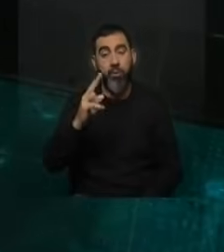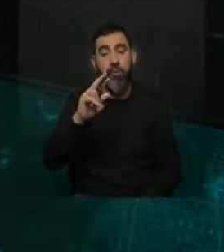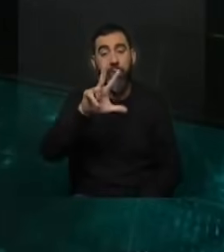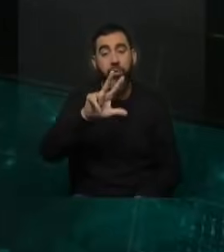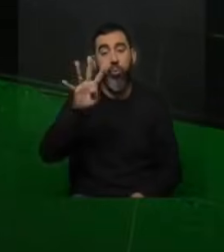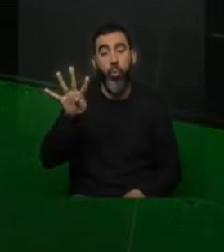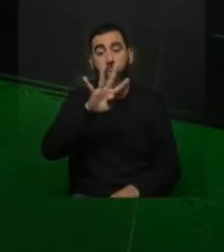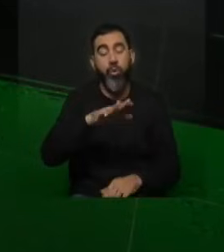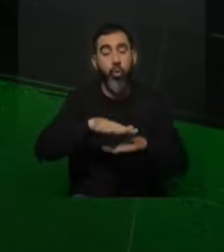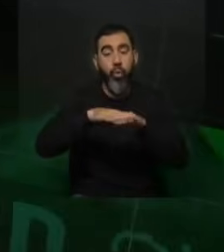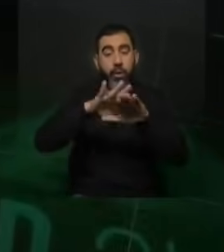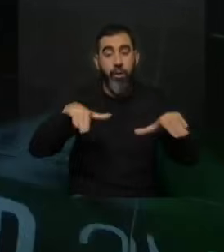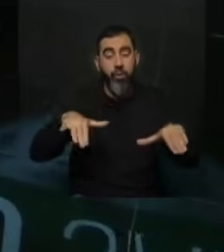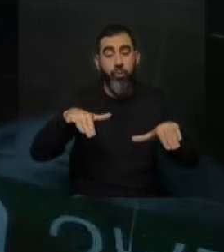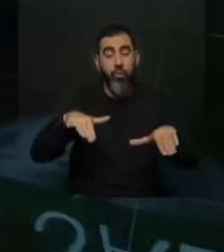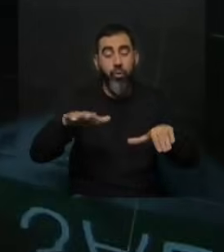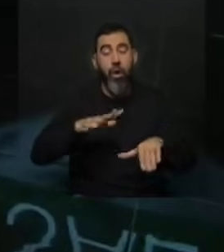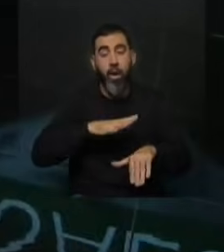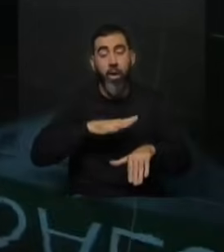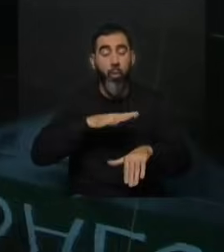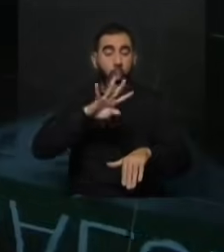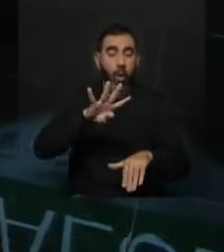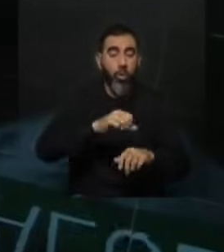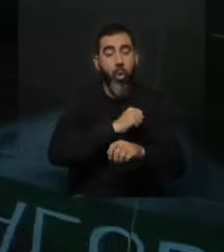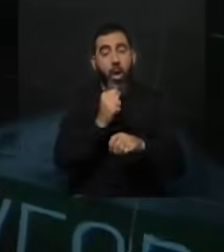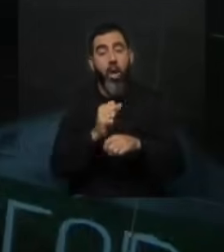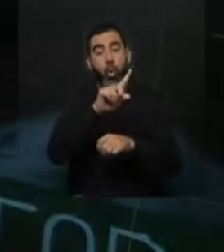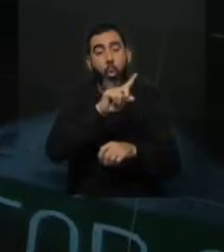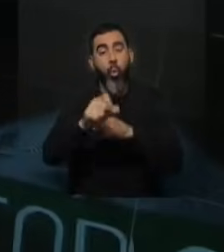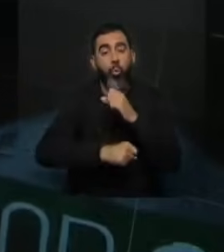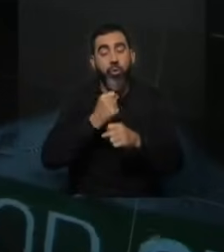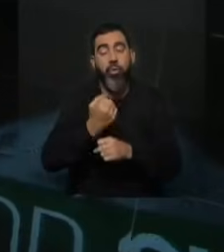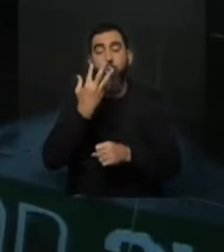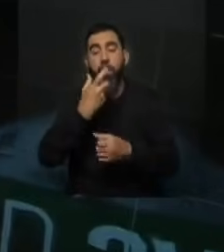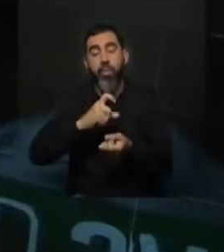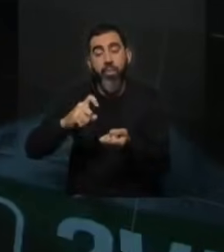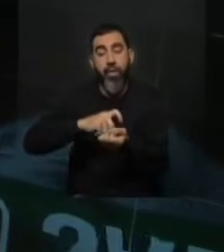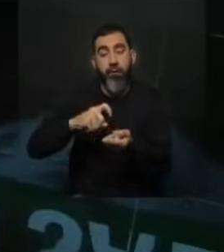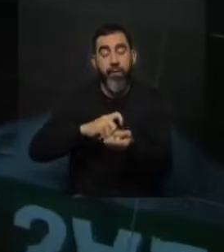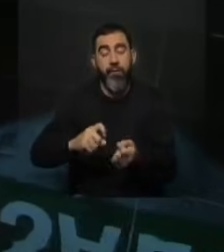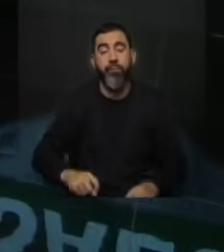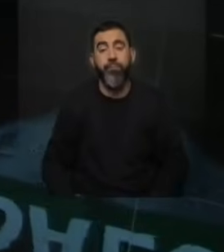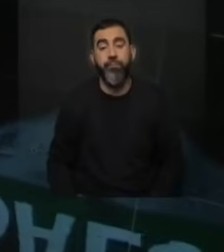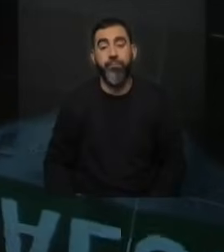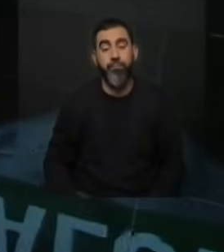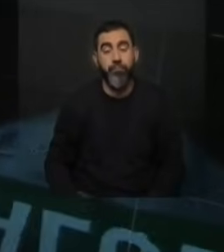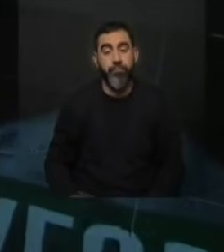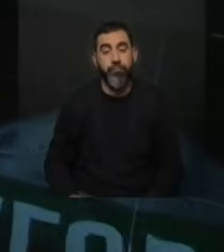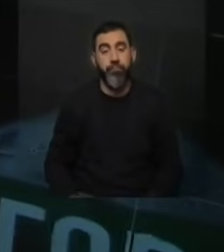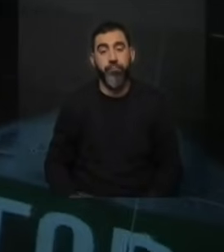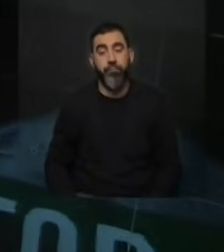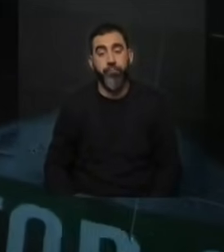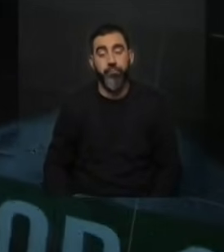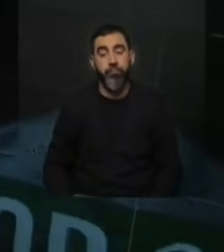344 niños y niñas de entre 4atro y 11 años con diabetes según un registro realizado por anep en